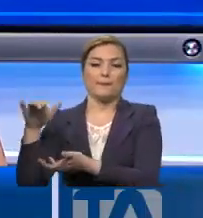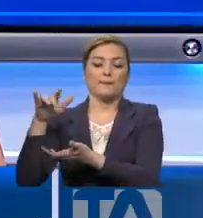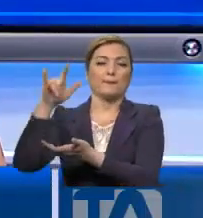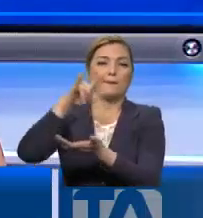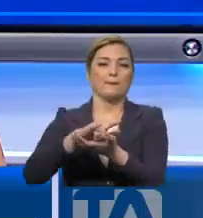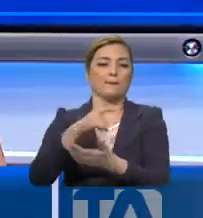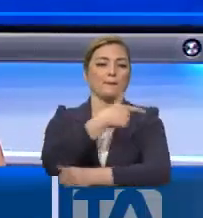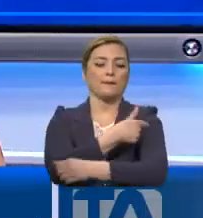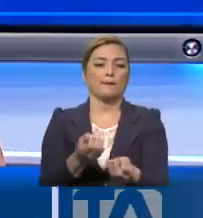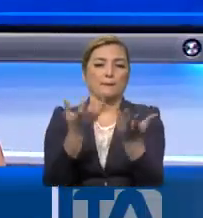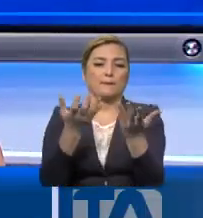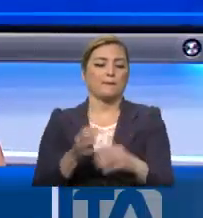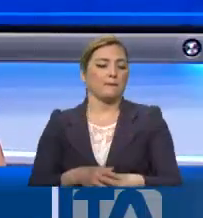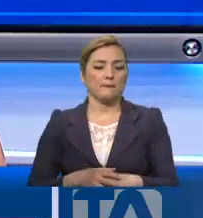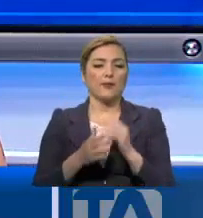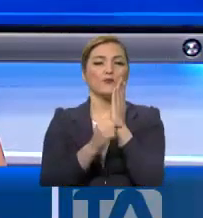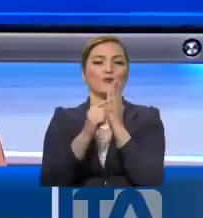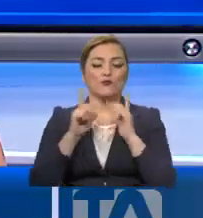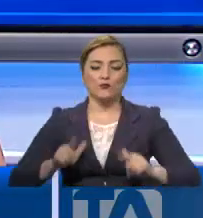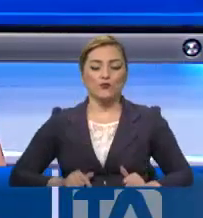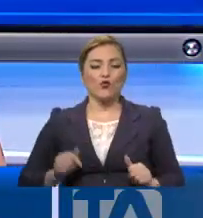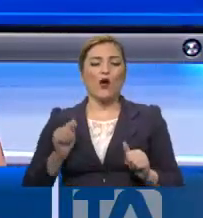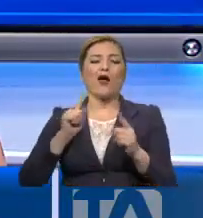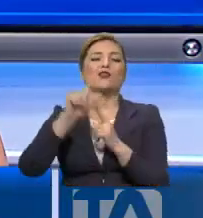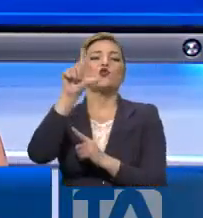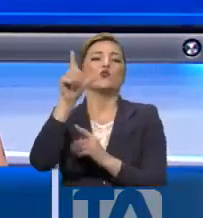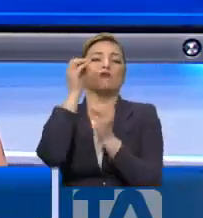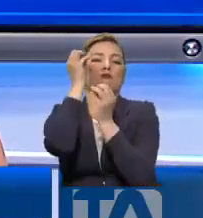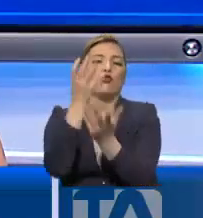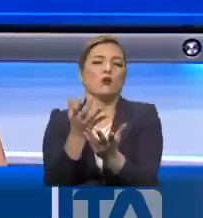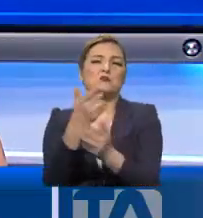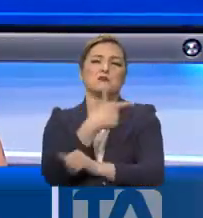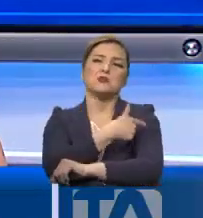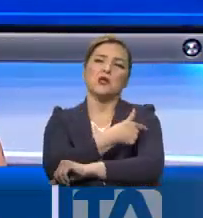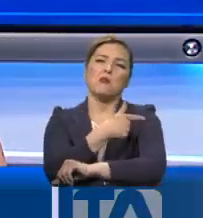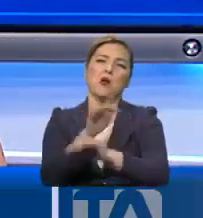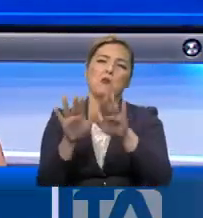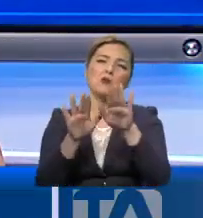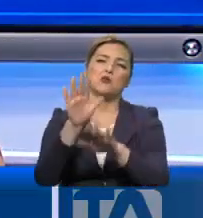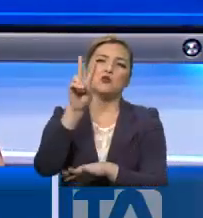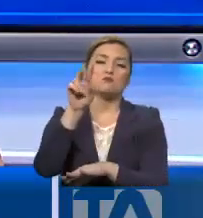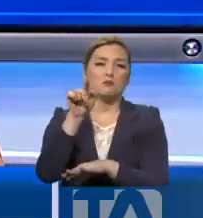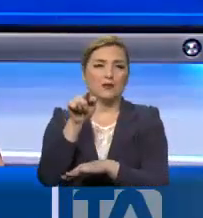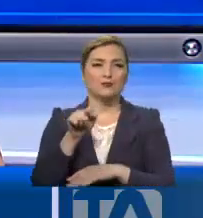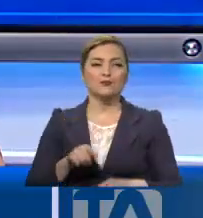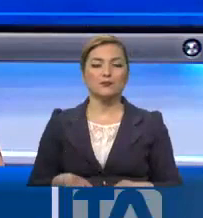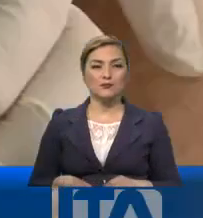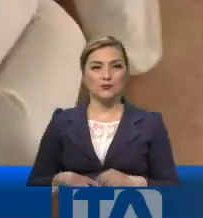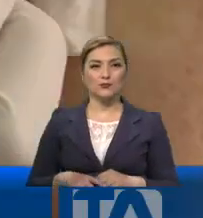Según la última información proporcionada por el ministerio, hasta este lunes se habrían aplicado ya alrededor de 2.000